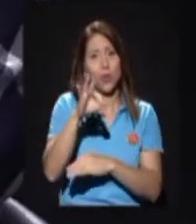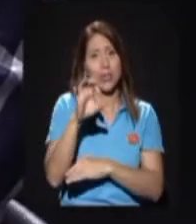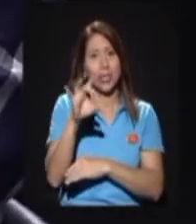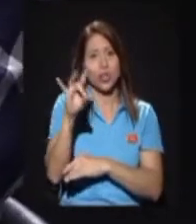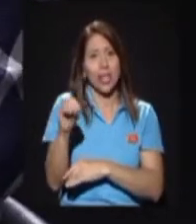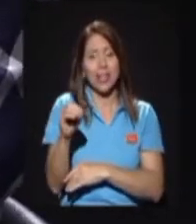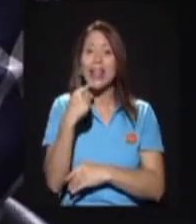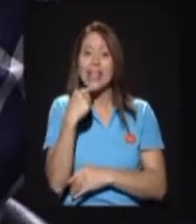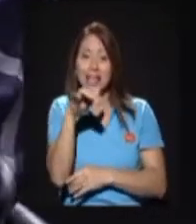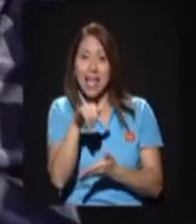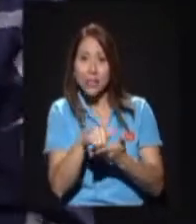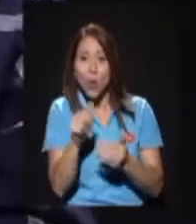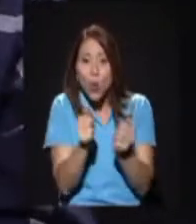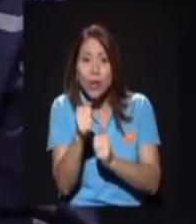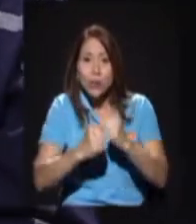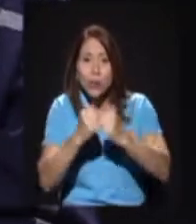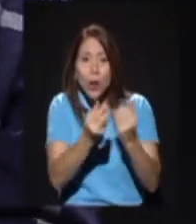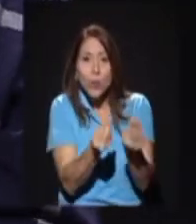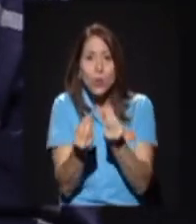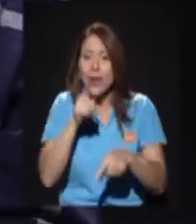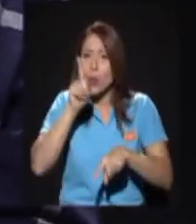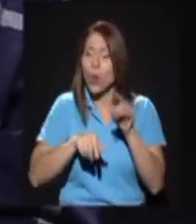usted no puede sostener este desarrollo social.